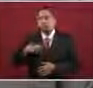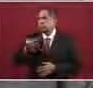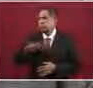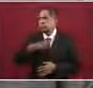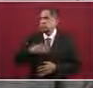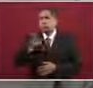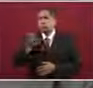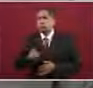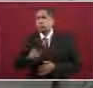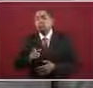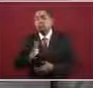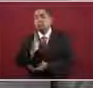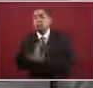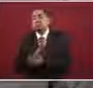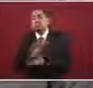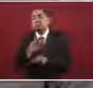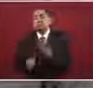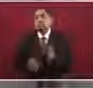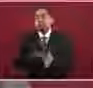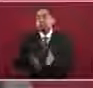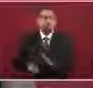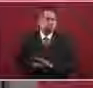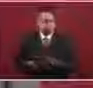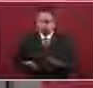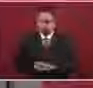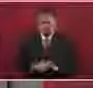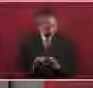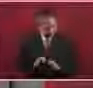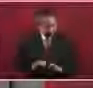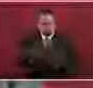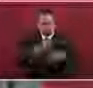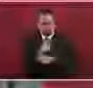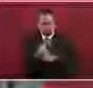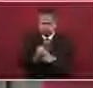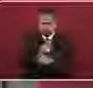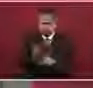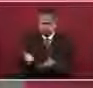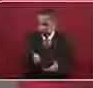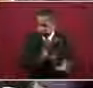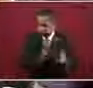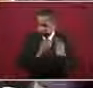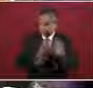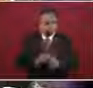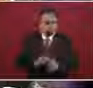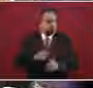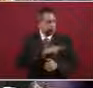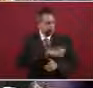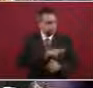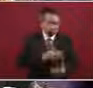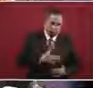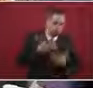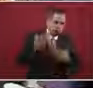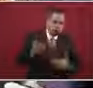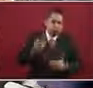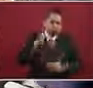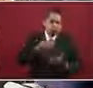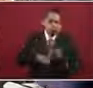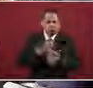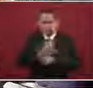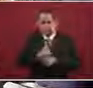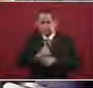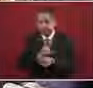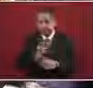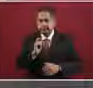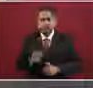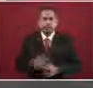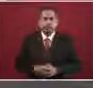a obstaculizar ninguna investigación y que se tenga confianza en las autoridades. Esto